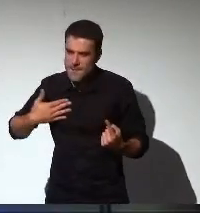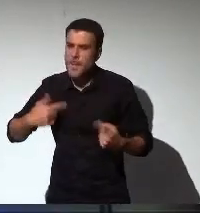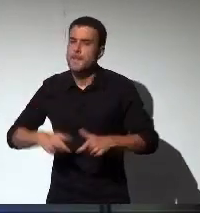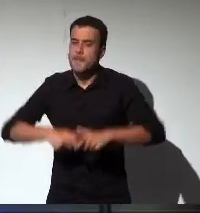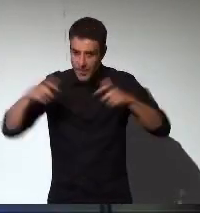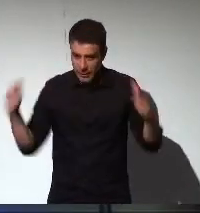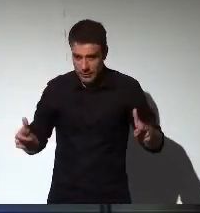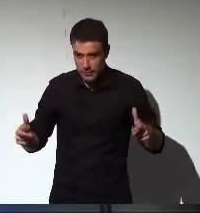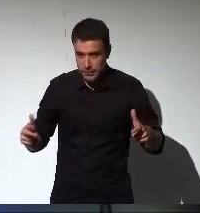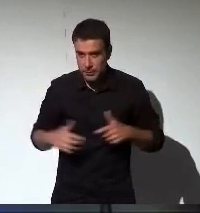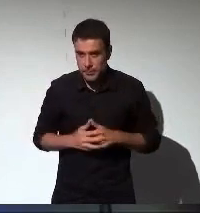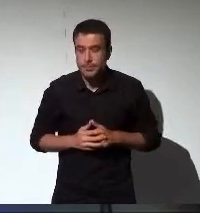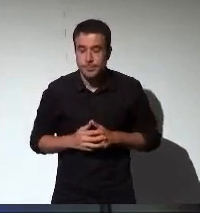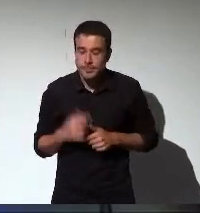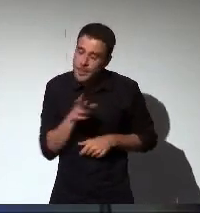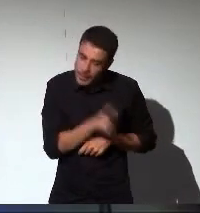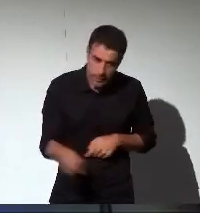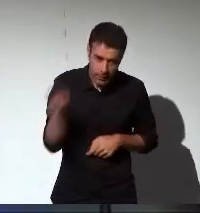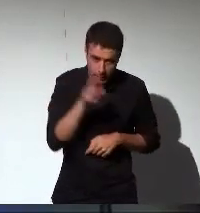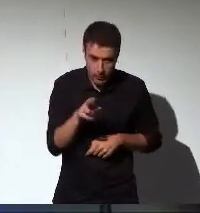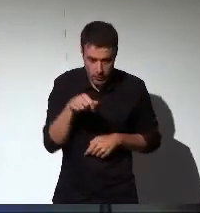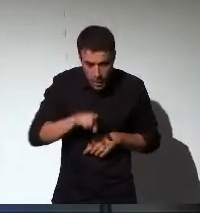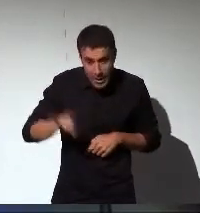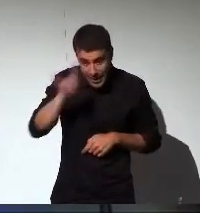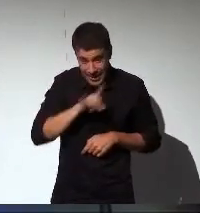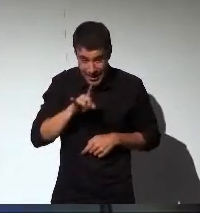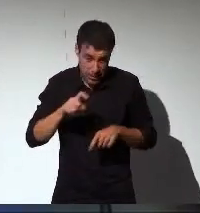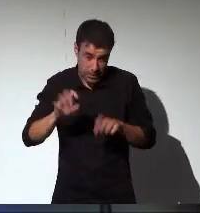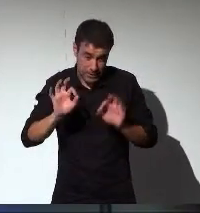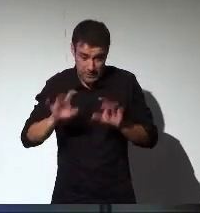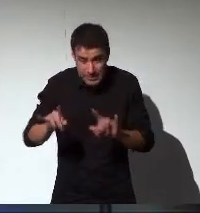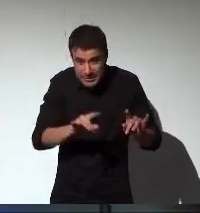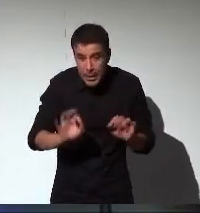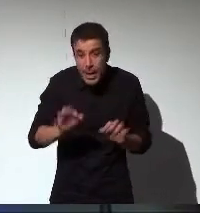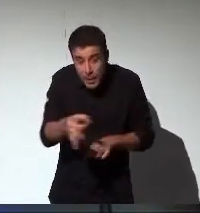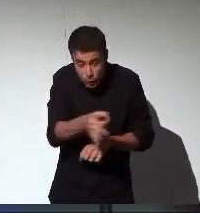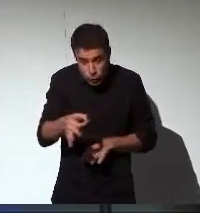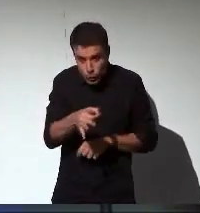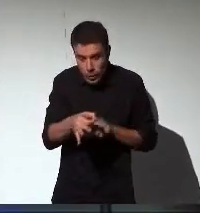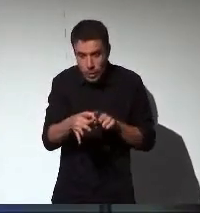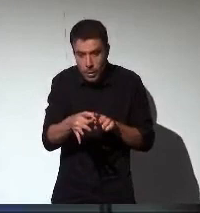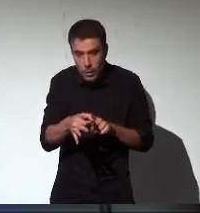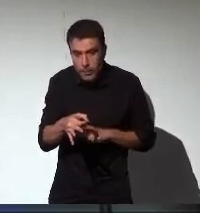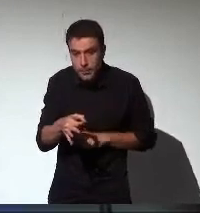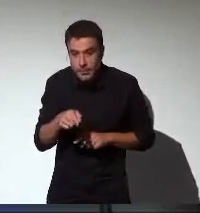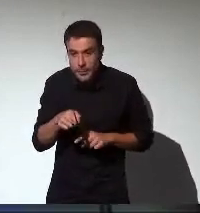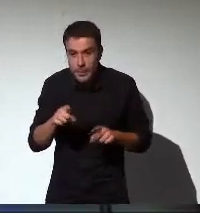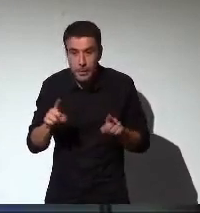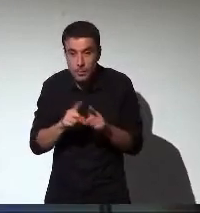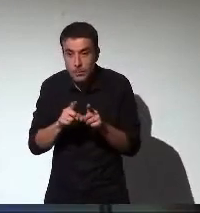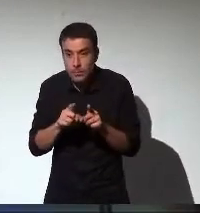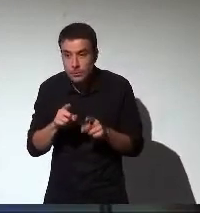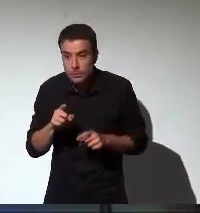Insisto, Canarias, como territorio insular, está en primera línea de